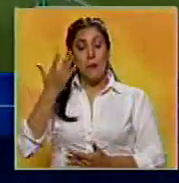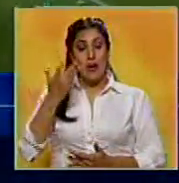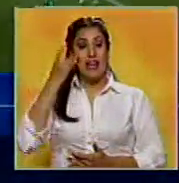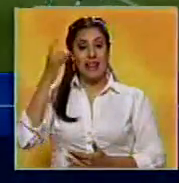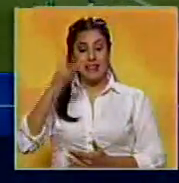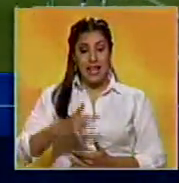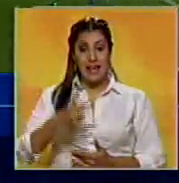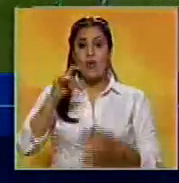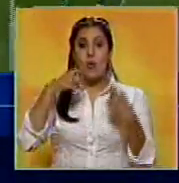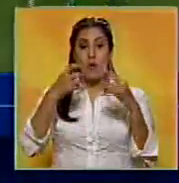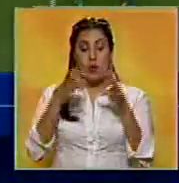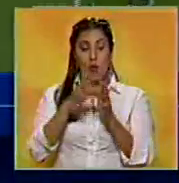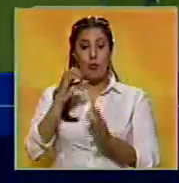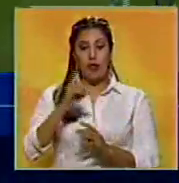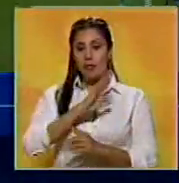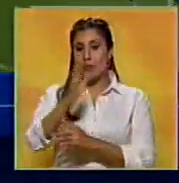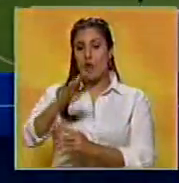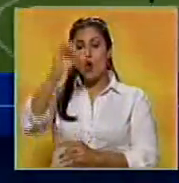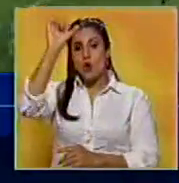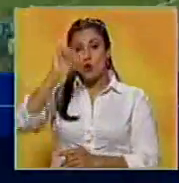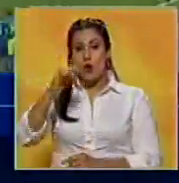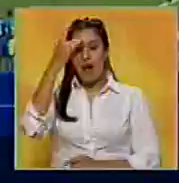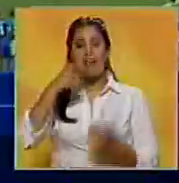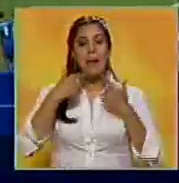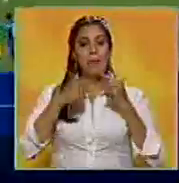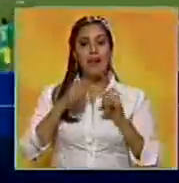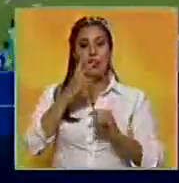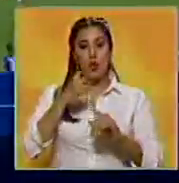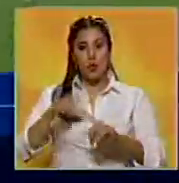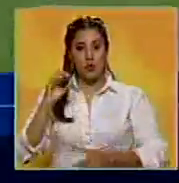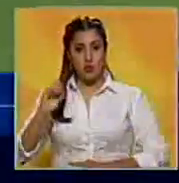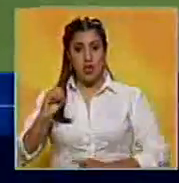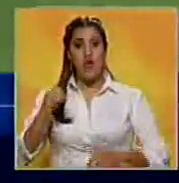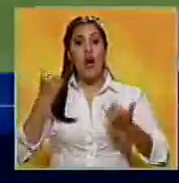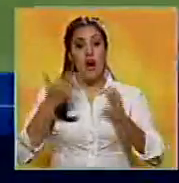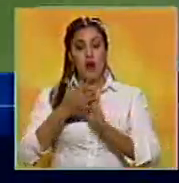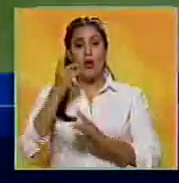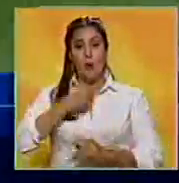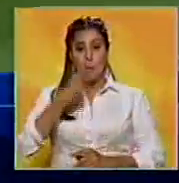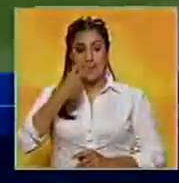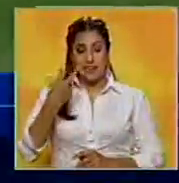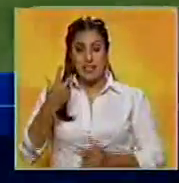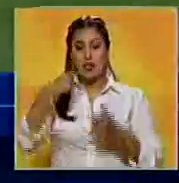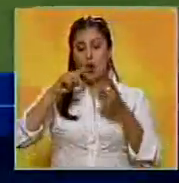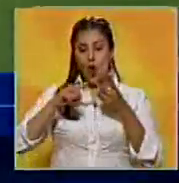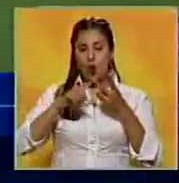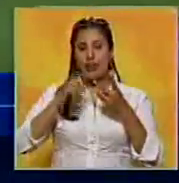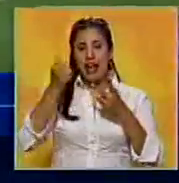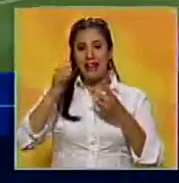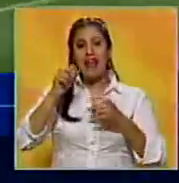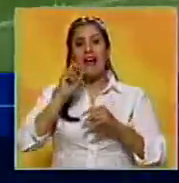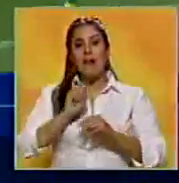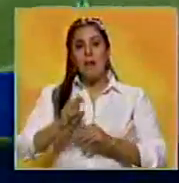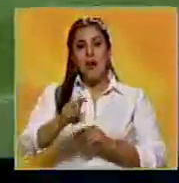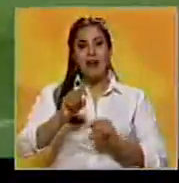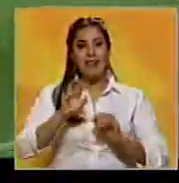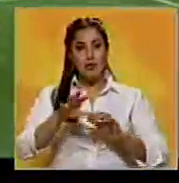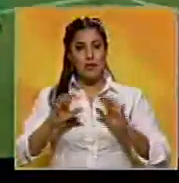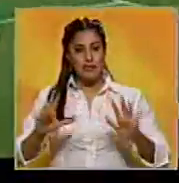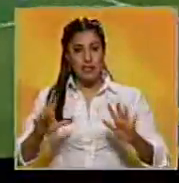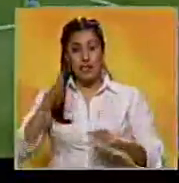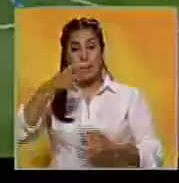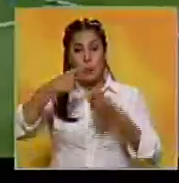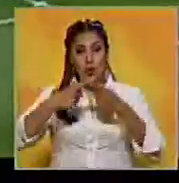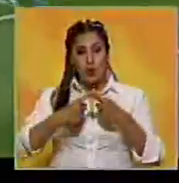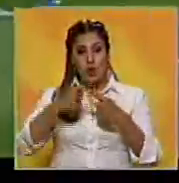tomó oxígeno en el grupo D tras derrotar a Sudáfrica 2-0 en Suwon. Ricardo Orsolini al 23 y Andrea Favilli al 57 anotaron